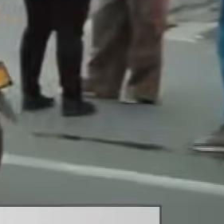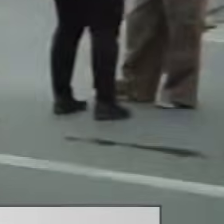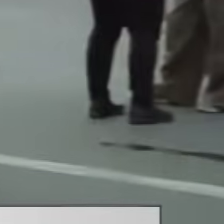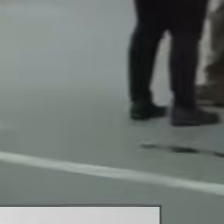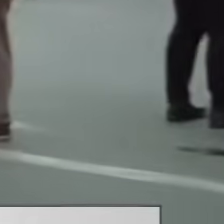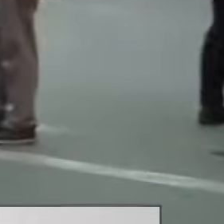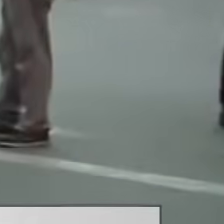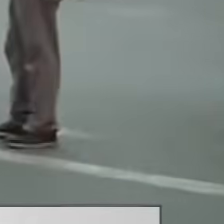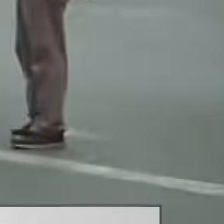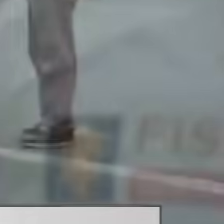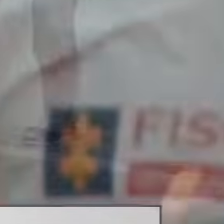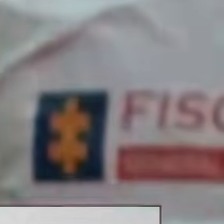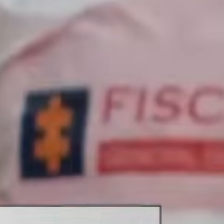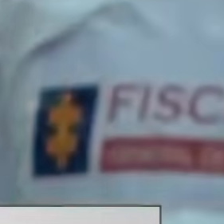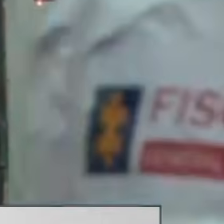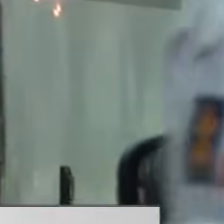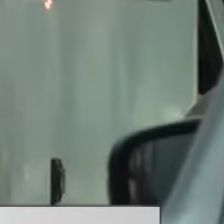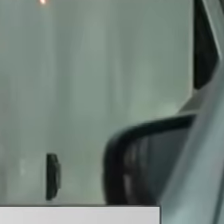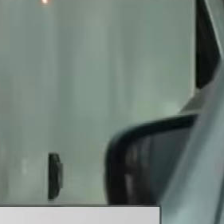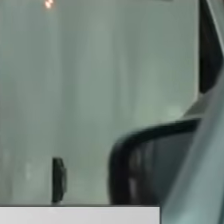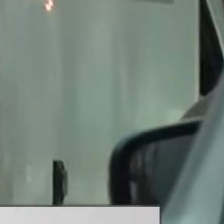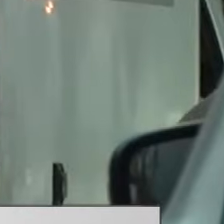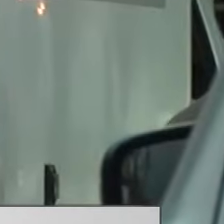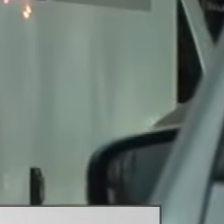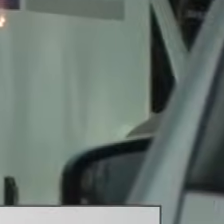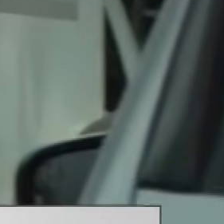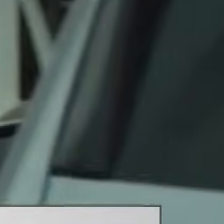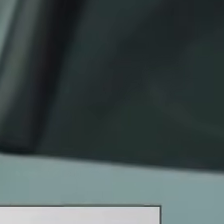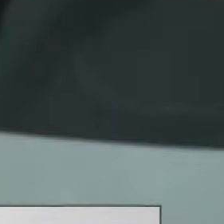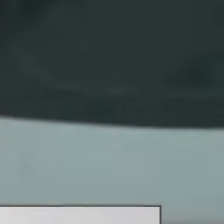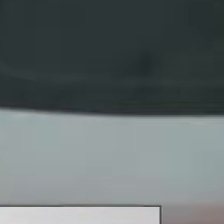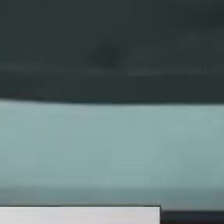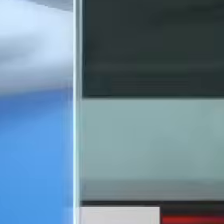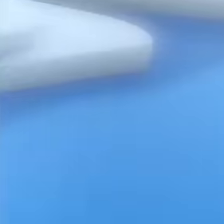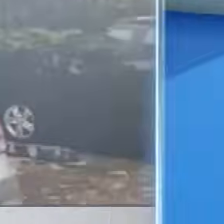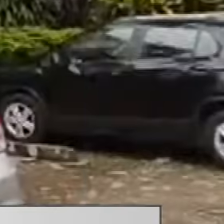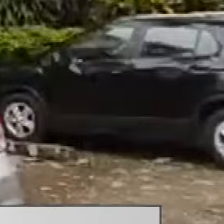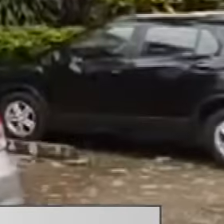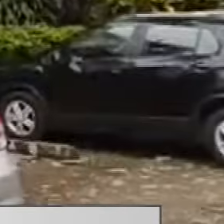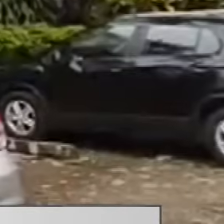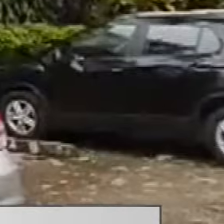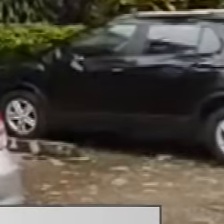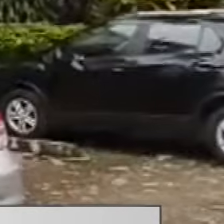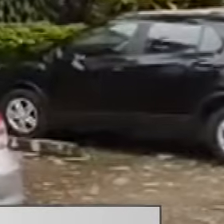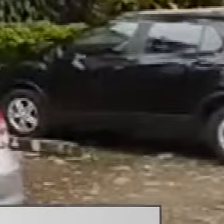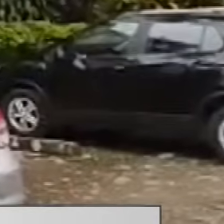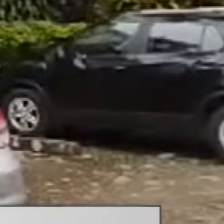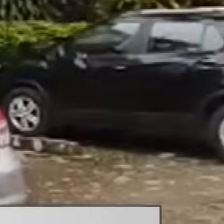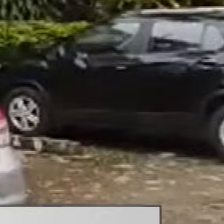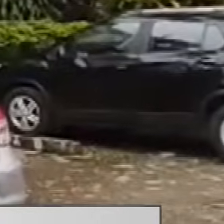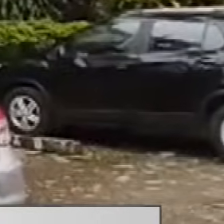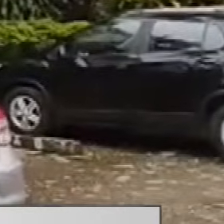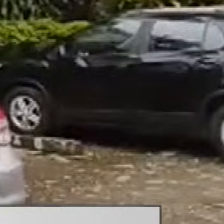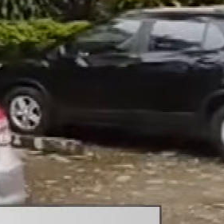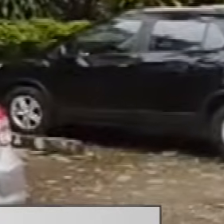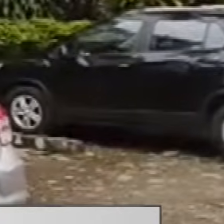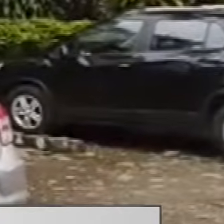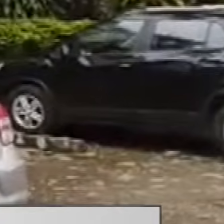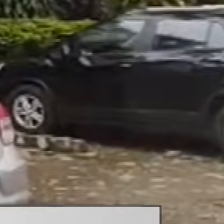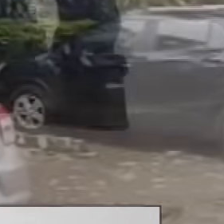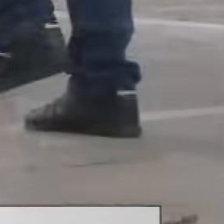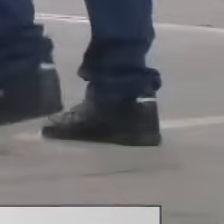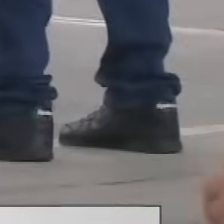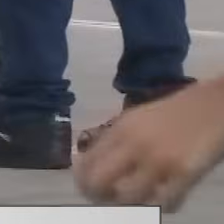por el homicidio de un adolescente de 16 años a manos de otro menor. El aumento de asesinatos de menores en el Valle del